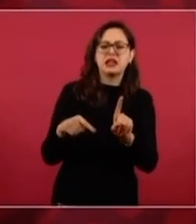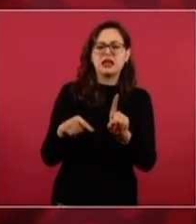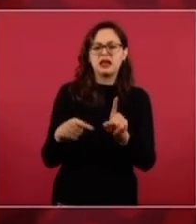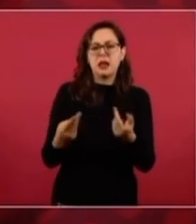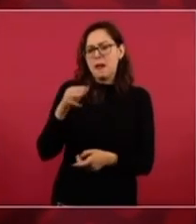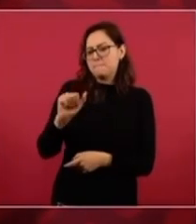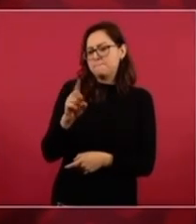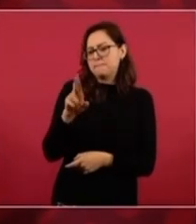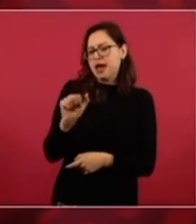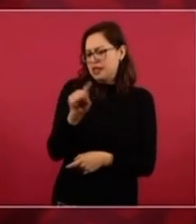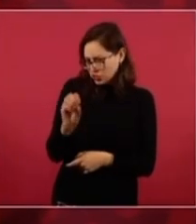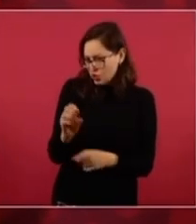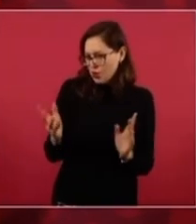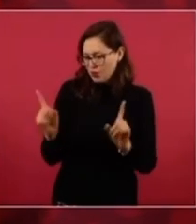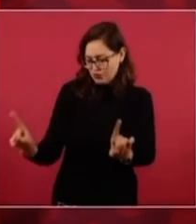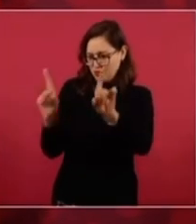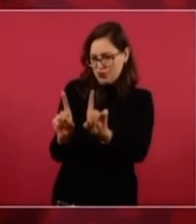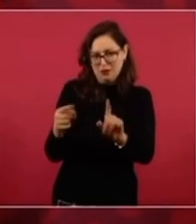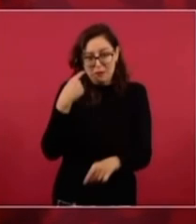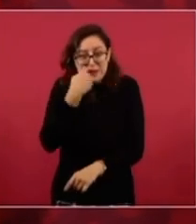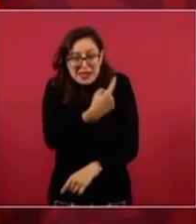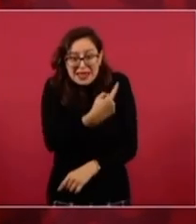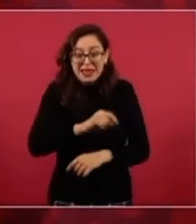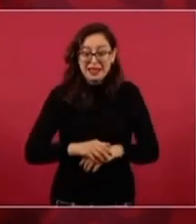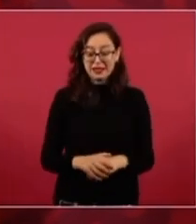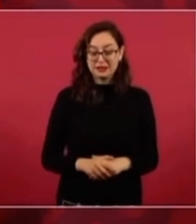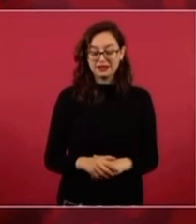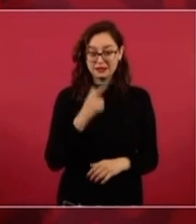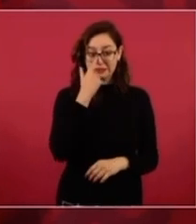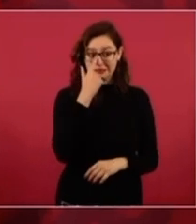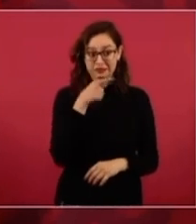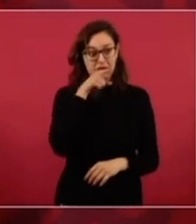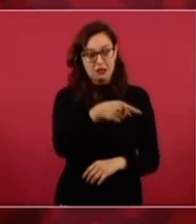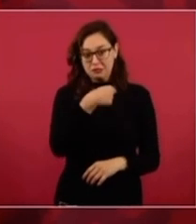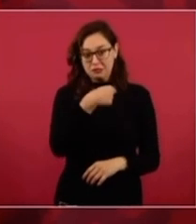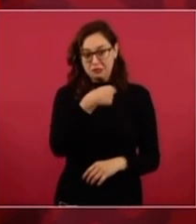Roberto Madrazo. O sea, mi adversario de...